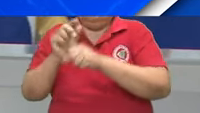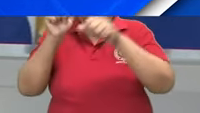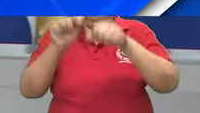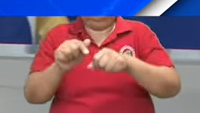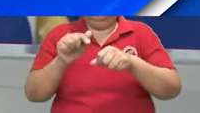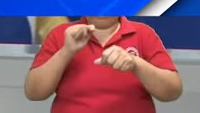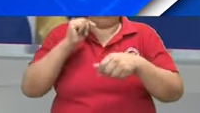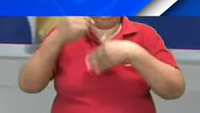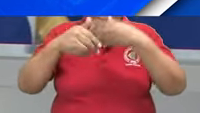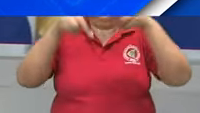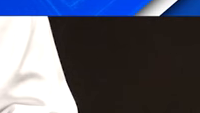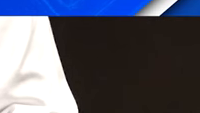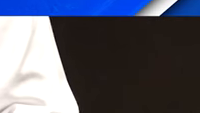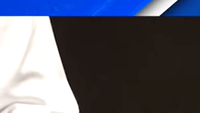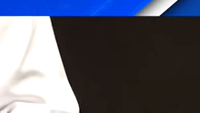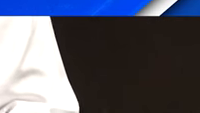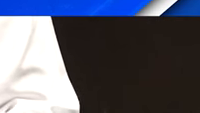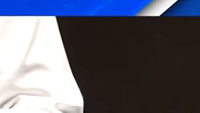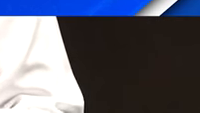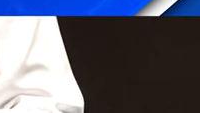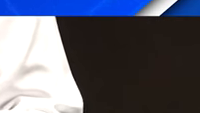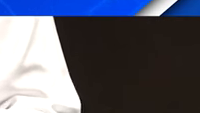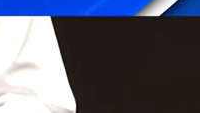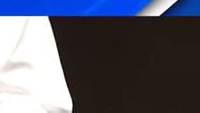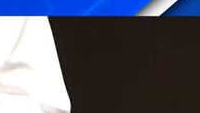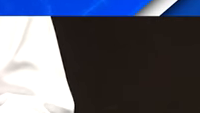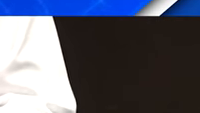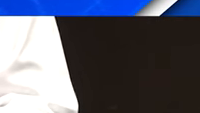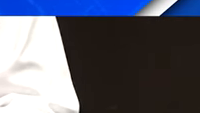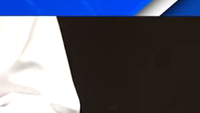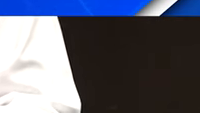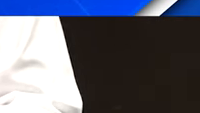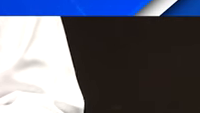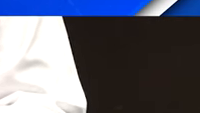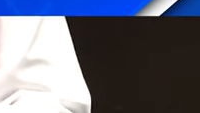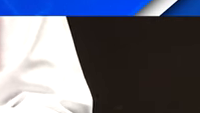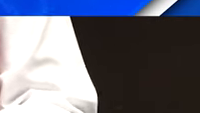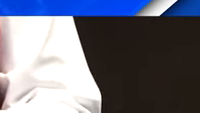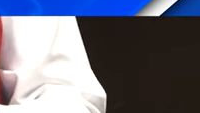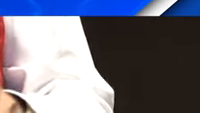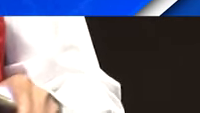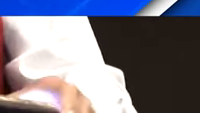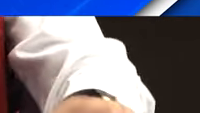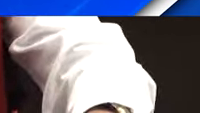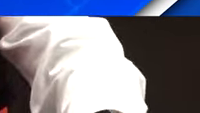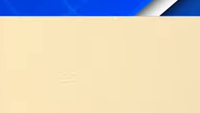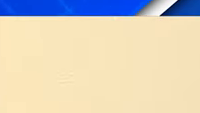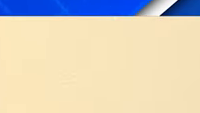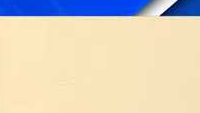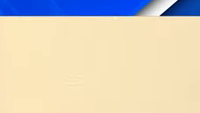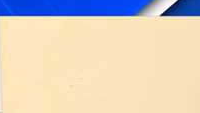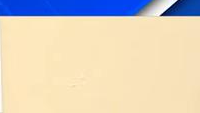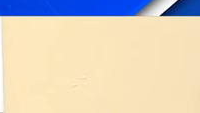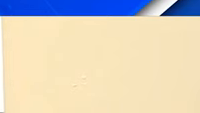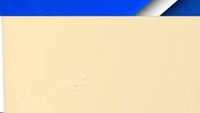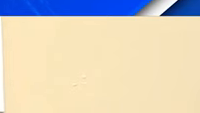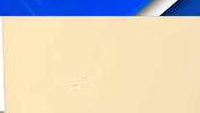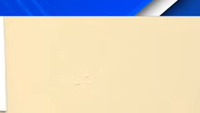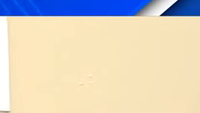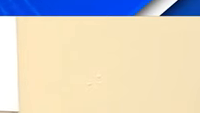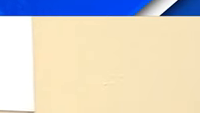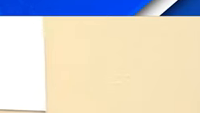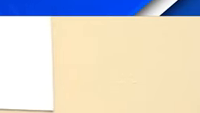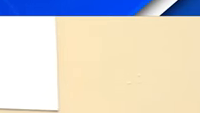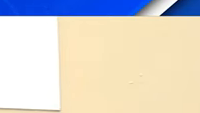la autoridad de aplicación, actuando contra ley expresa. Creación y naturaleza de la